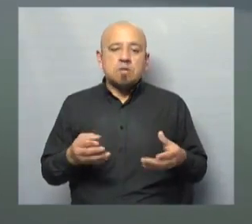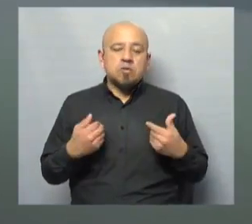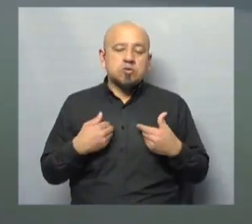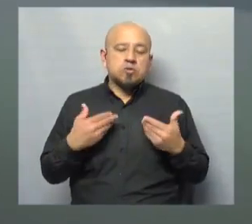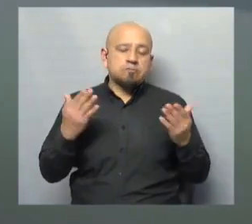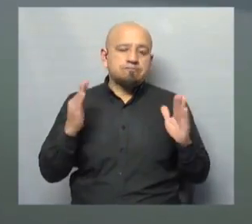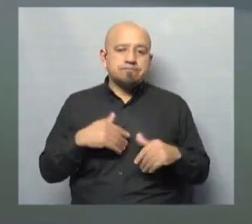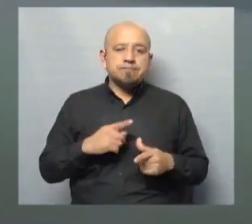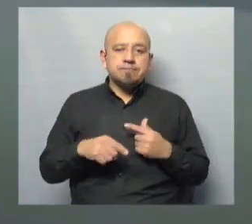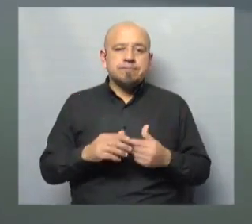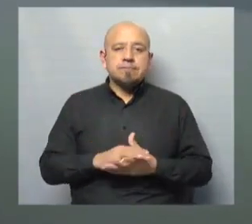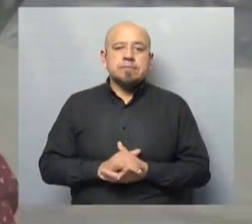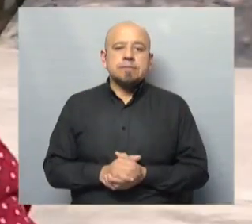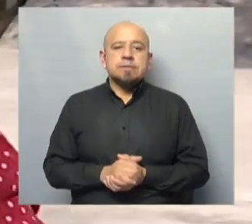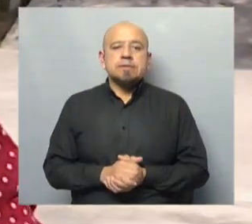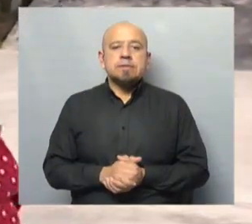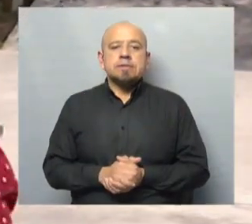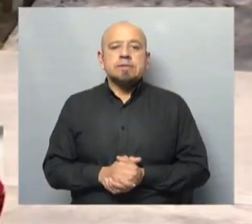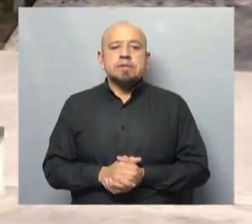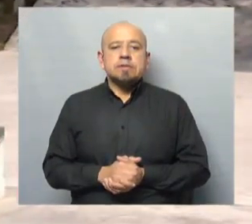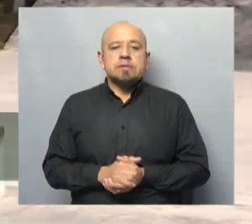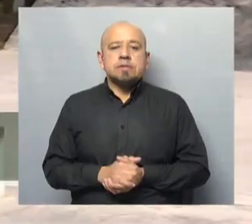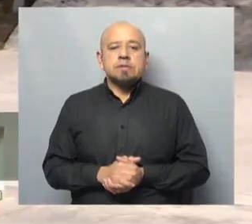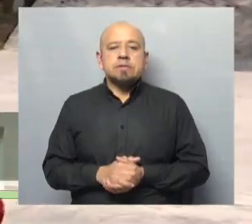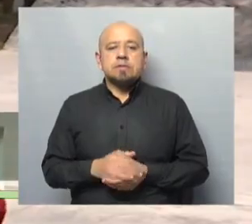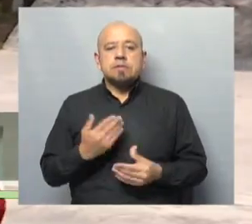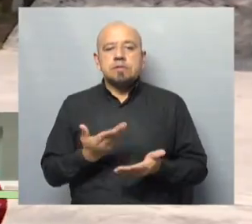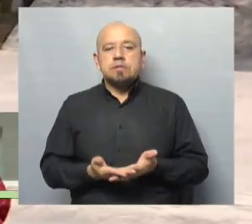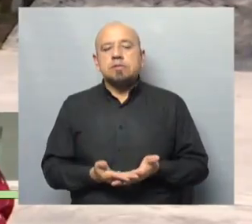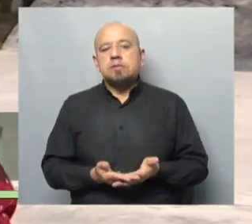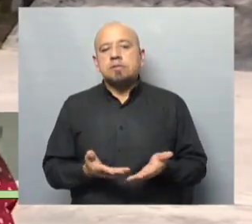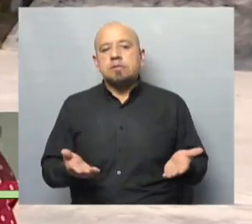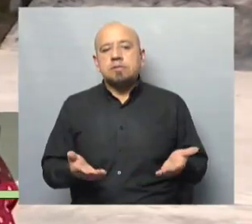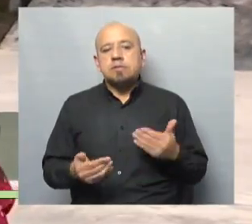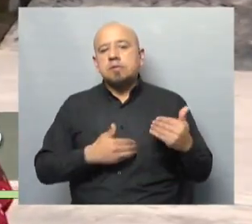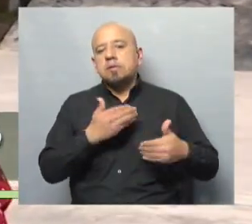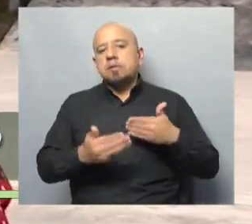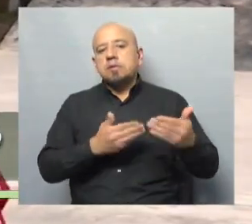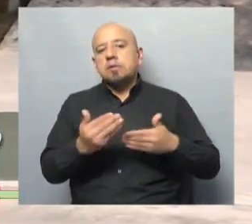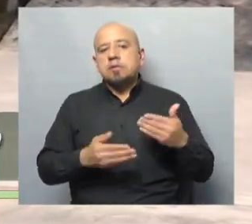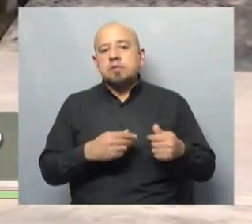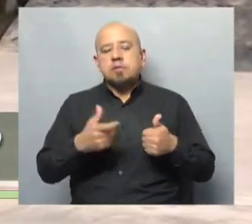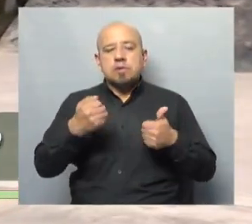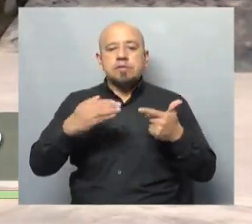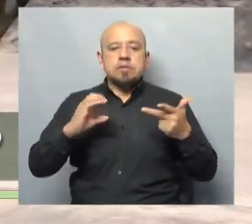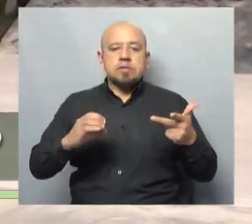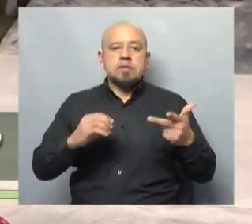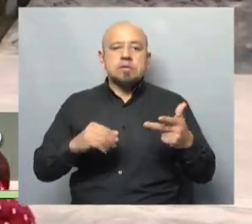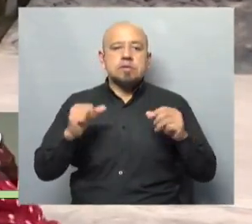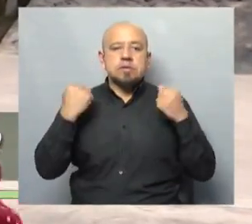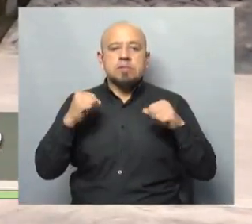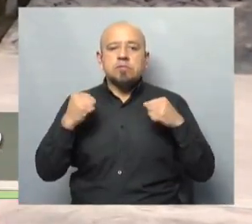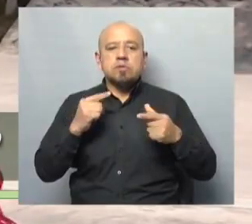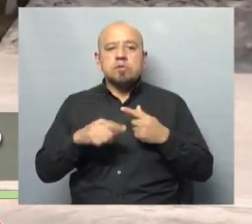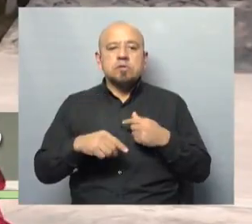lideresa nos lo planteamos y presentamos el proceso del programa de abc deporte planteamos